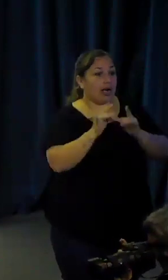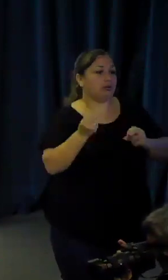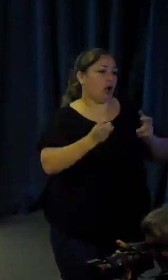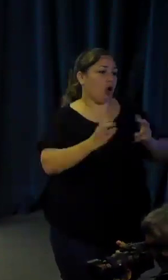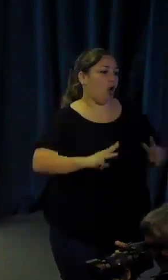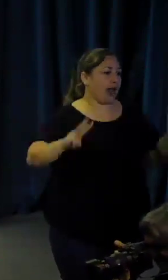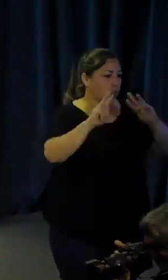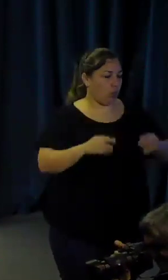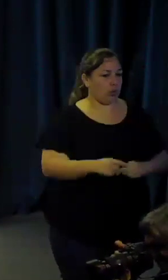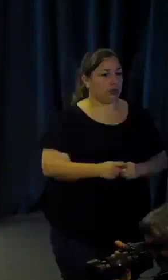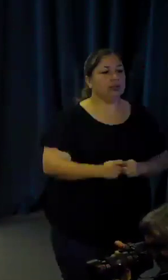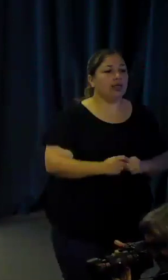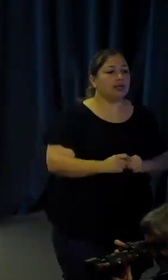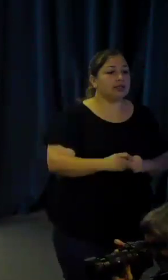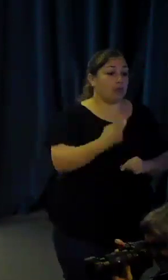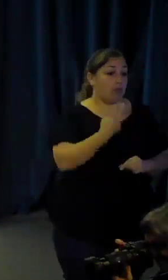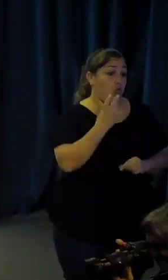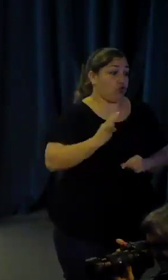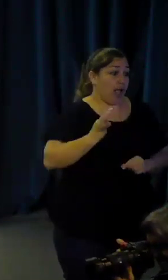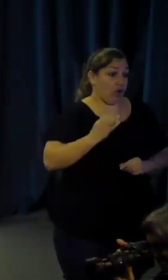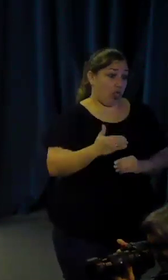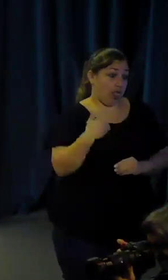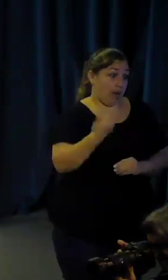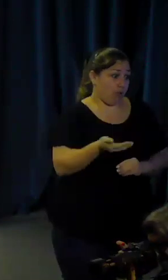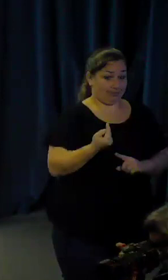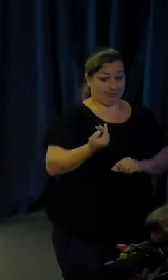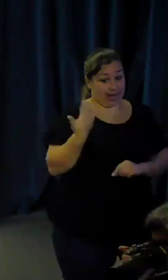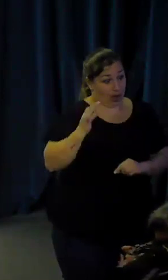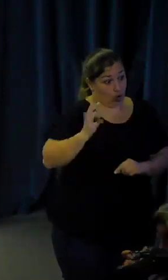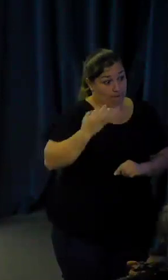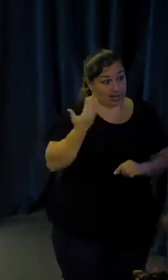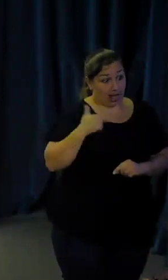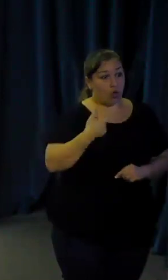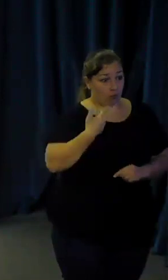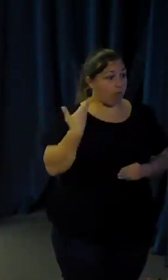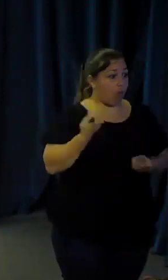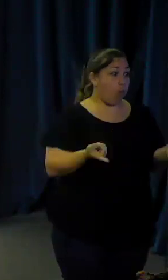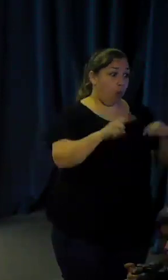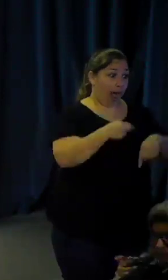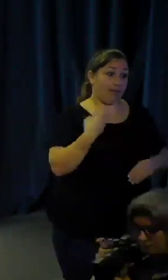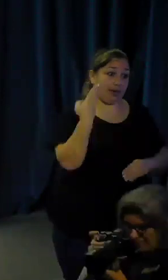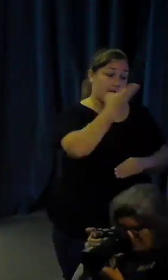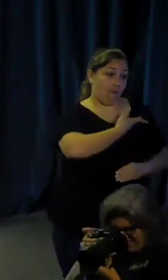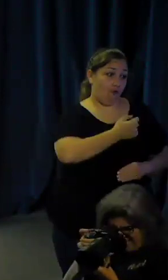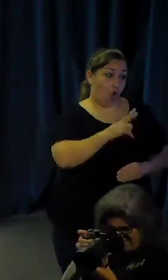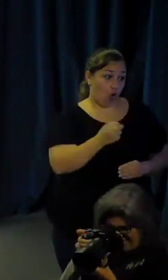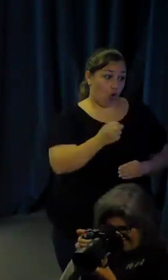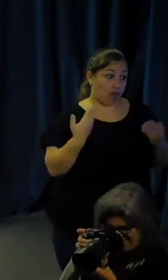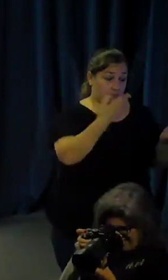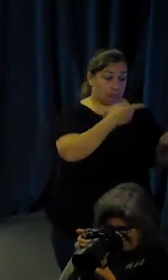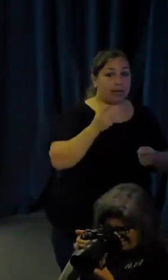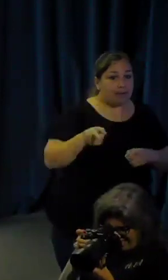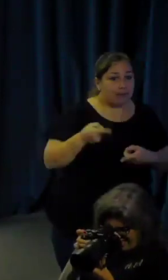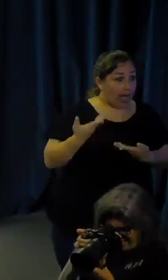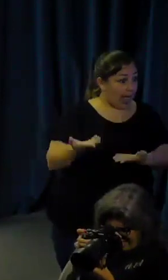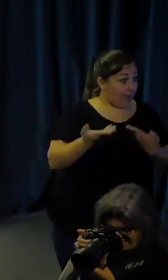Unidas. 2 años después, el año pasado, vuelvo a ir al Foro de Gobernanzas, esta vez